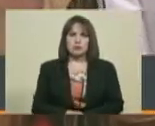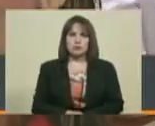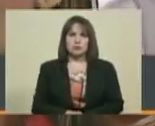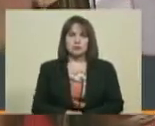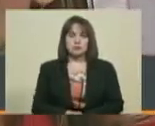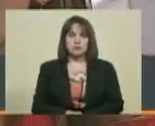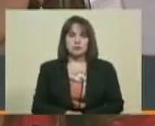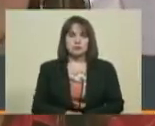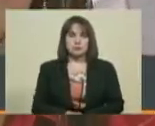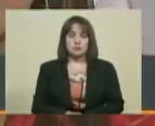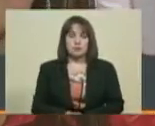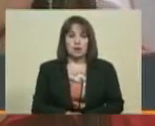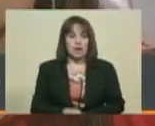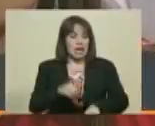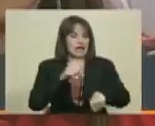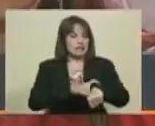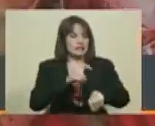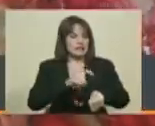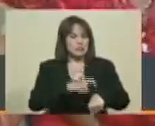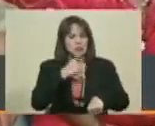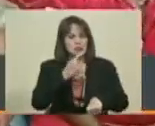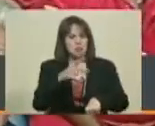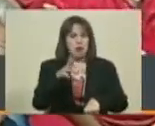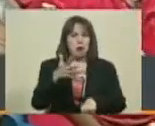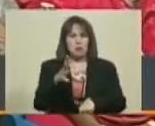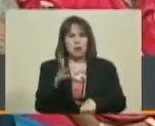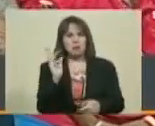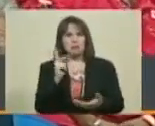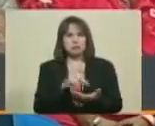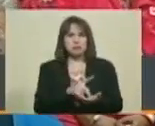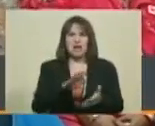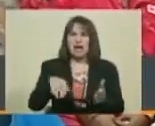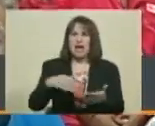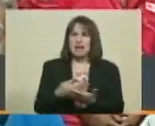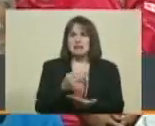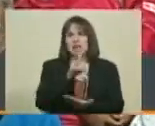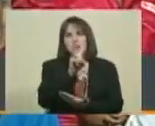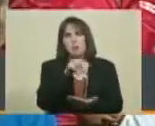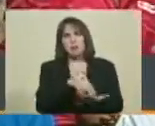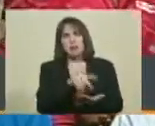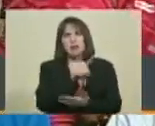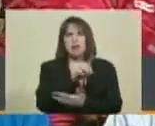Ese periodo, yo lo caracterizo, llegó aproximadamente hasta el año